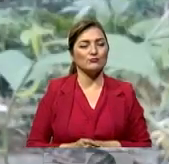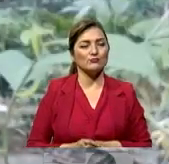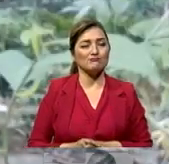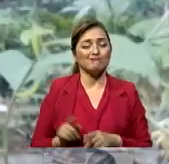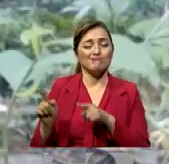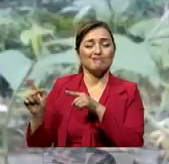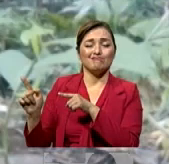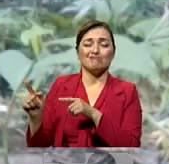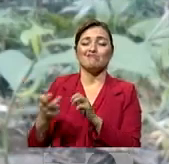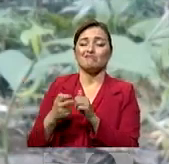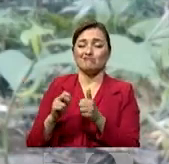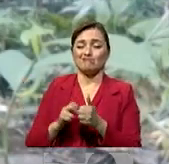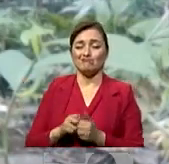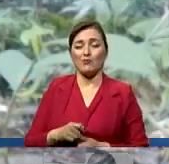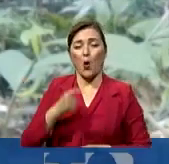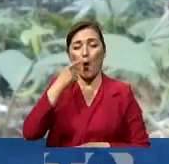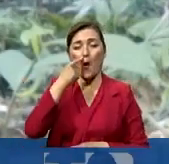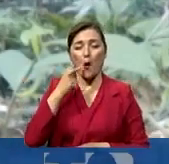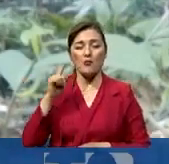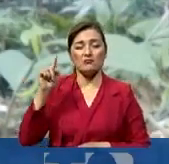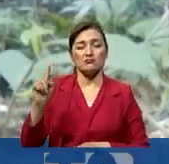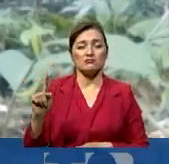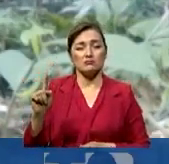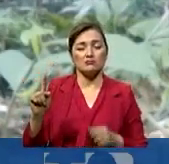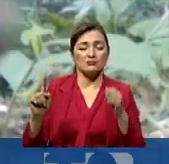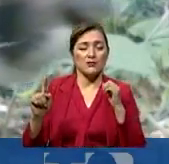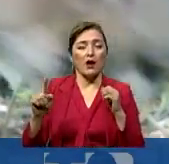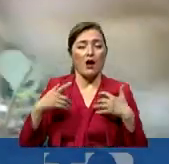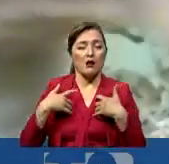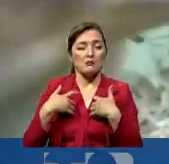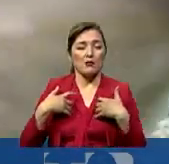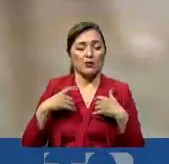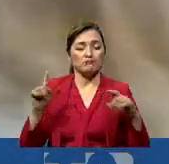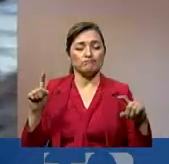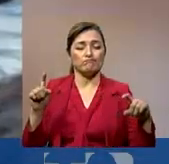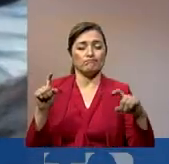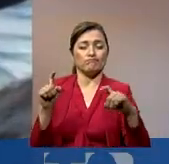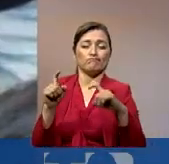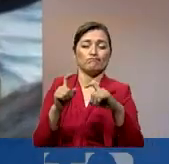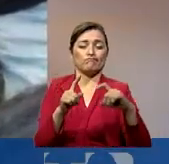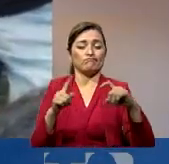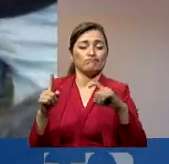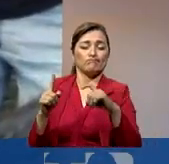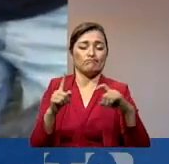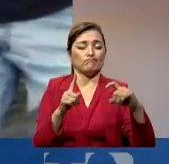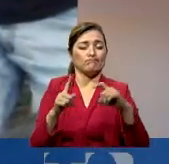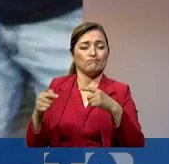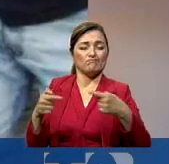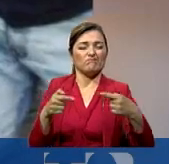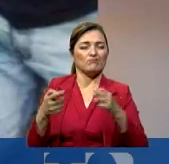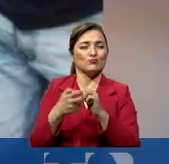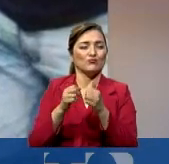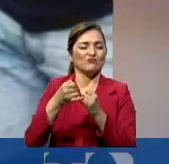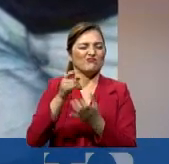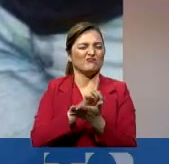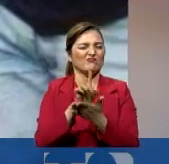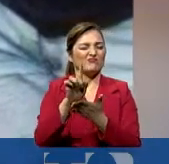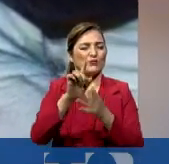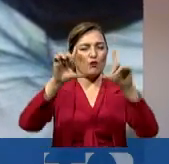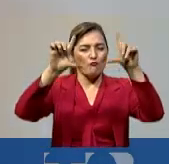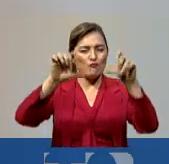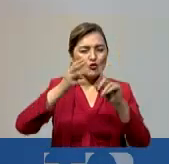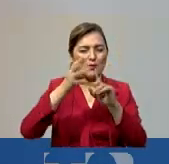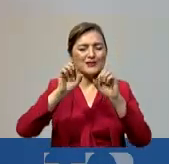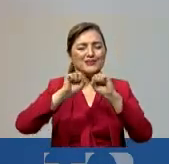El conflicto entre el hombre y la fauna silvestre no termina en algunas zonas del país. Este fin de semana, estas fotografías viralizadas en